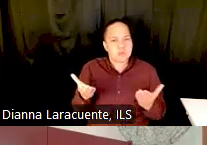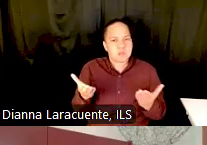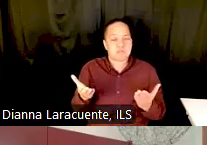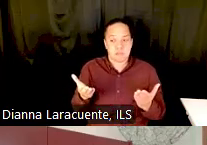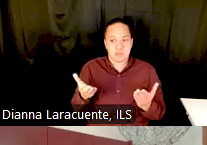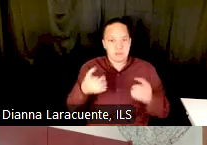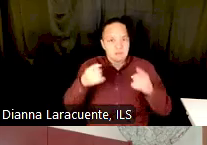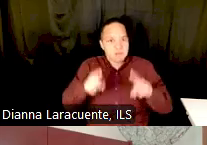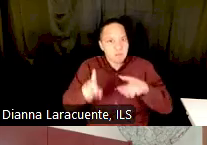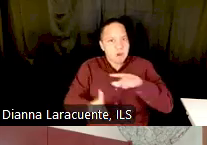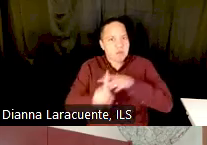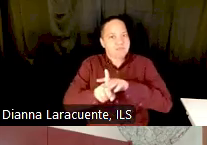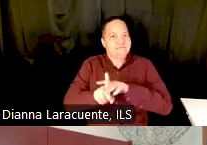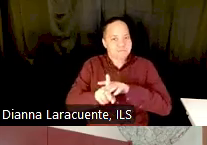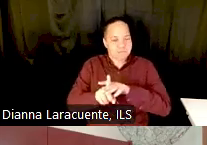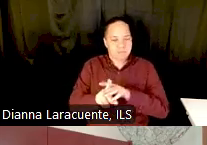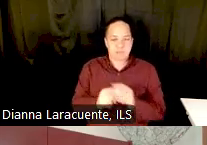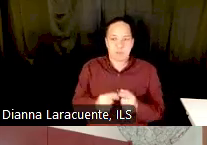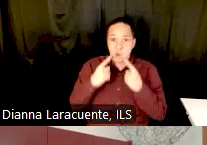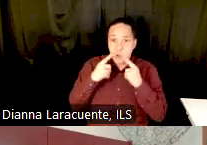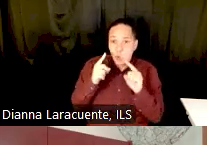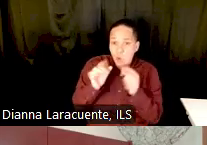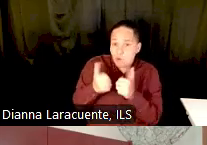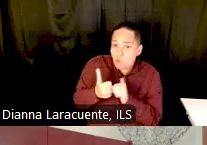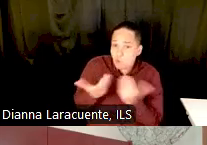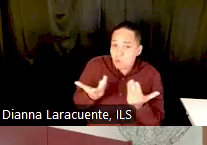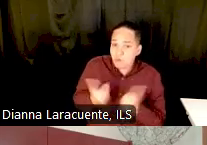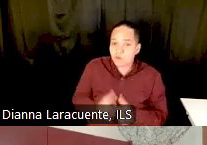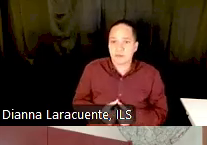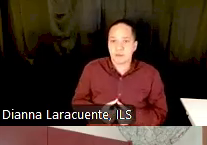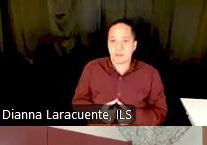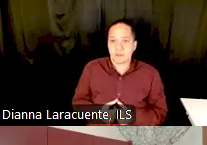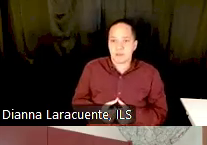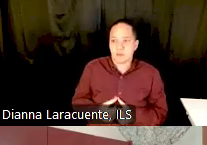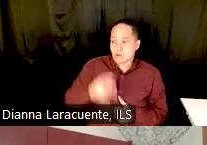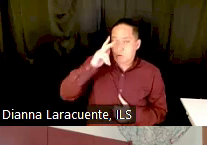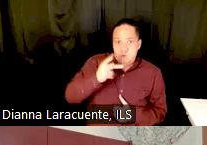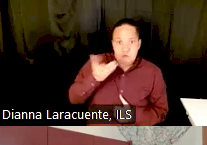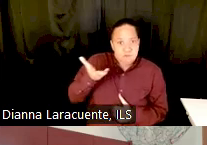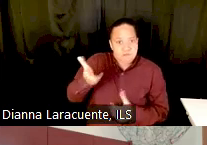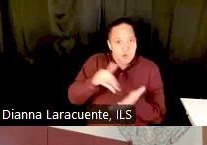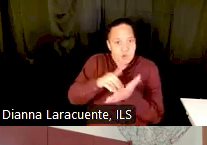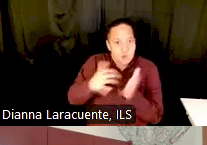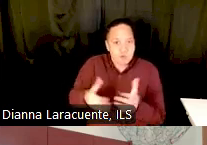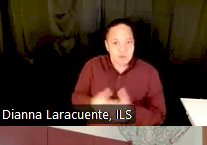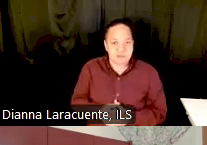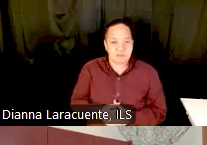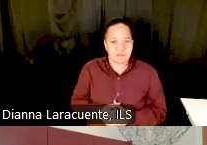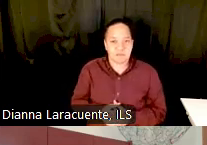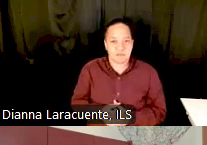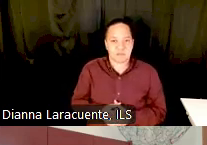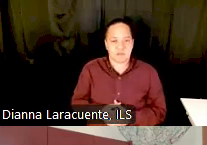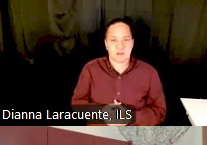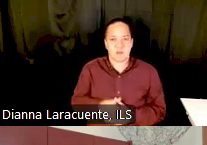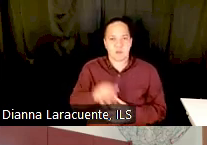esto. ¿Cómo logramos esto? Pues conociendo a los estudiantes, conociendo cuál es el